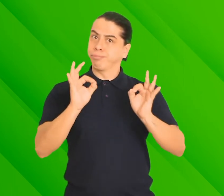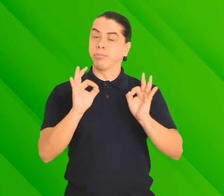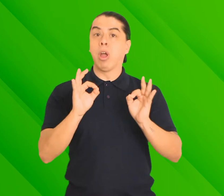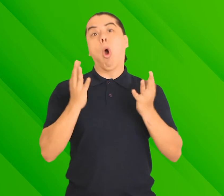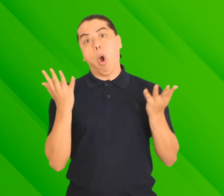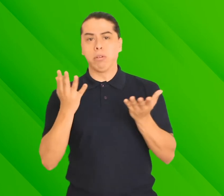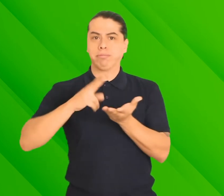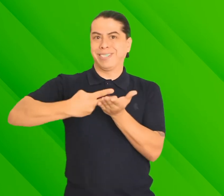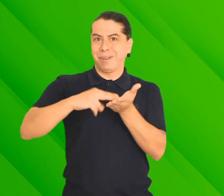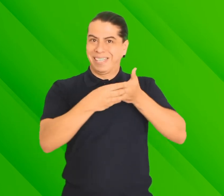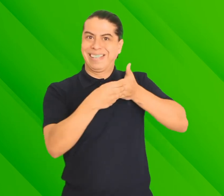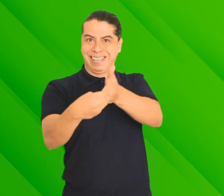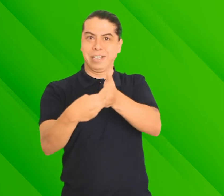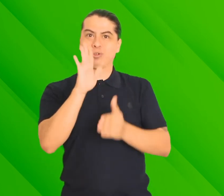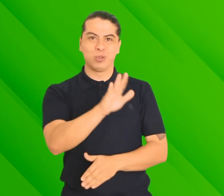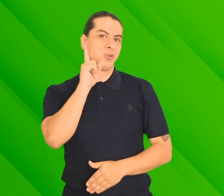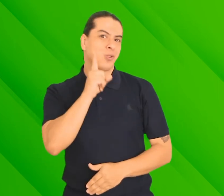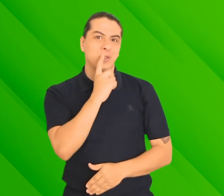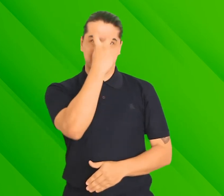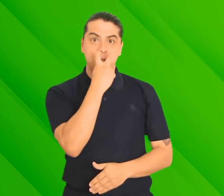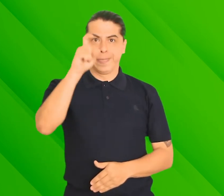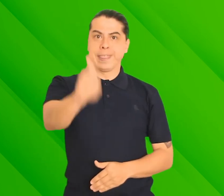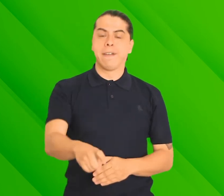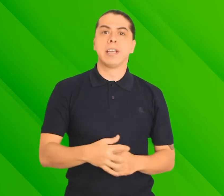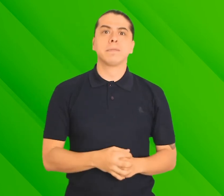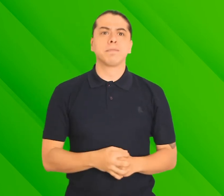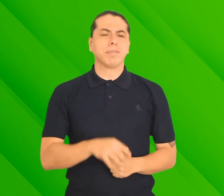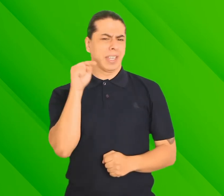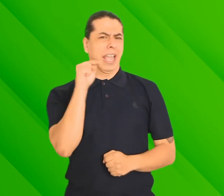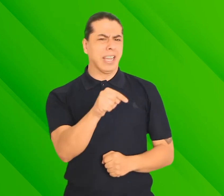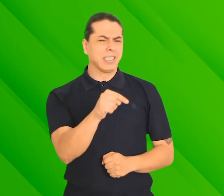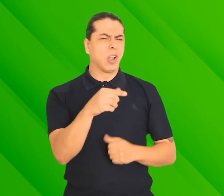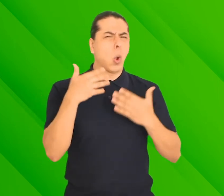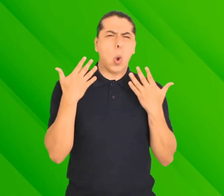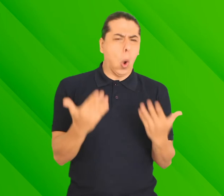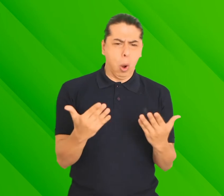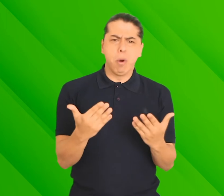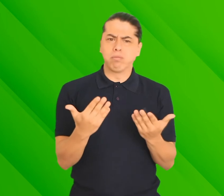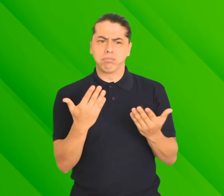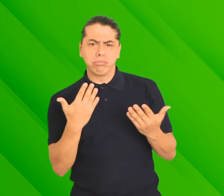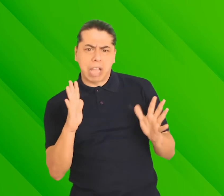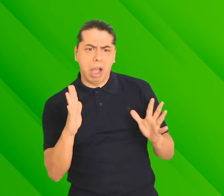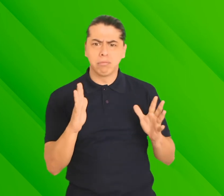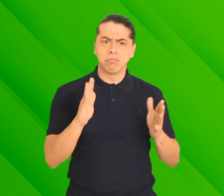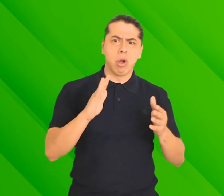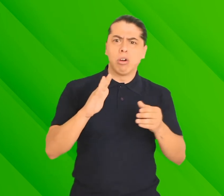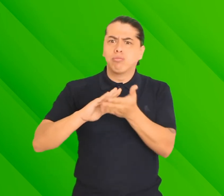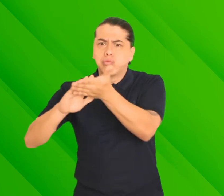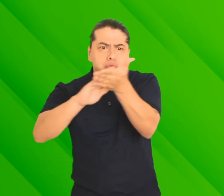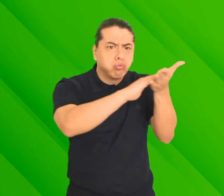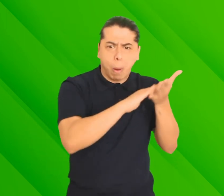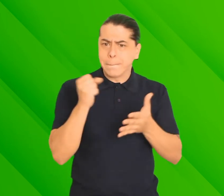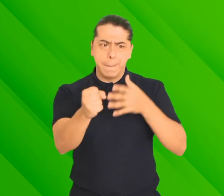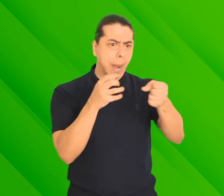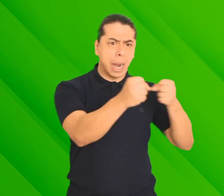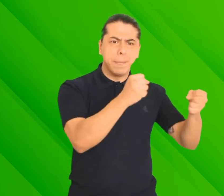lo cual se hará, paulatinamente,